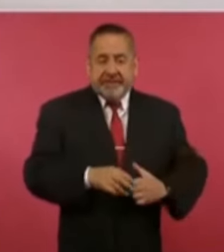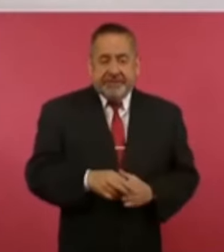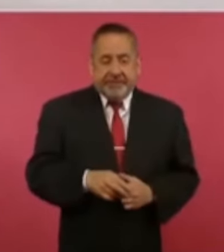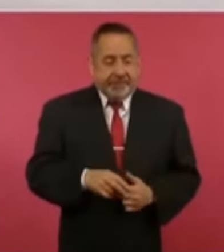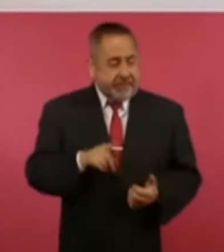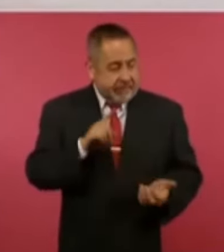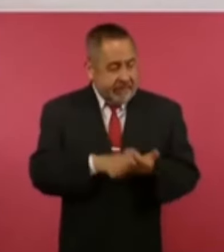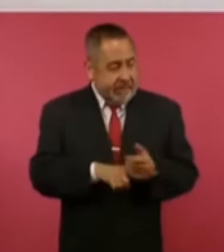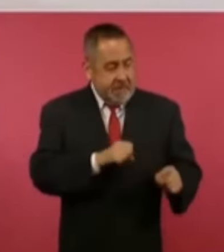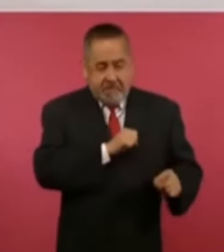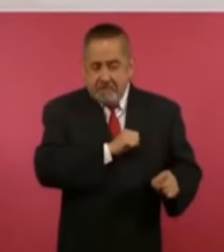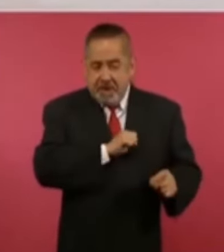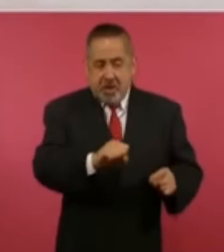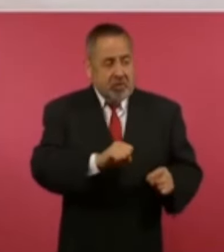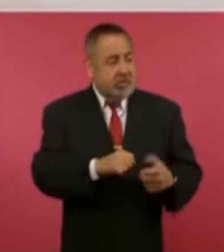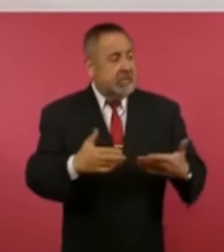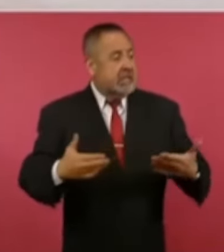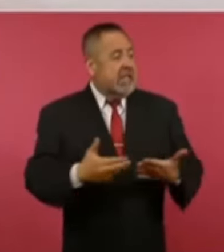malos de Malolandia.